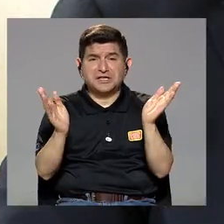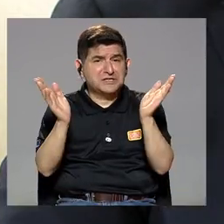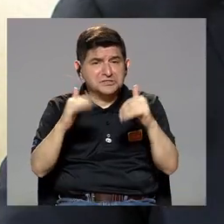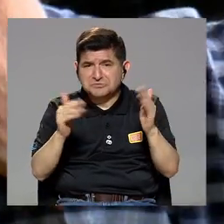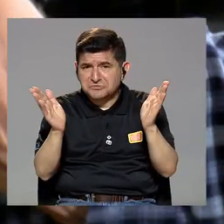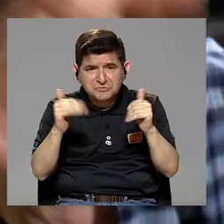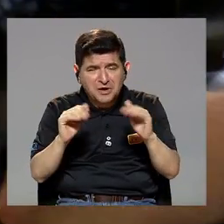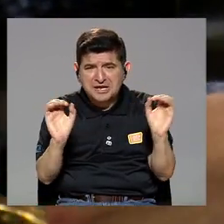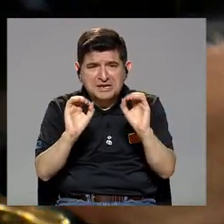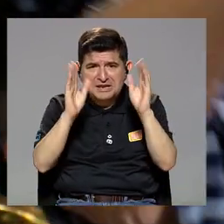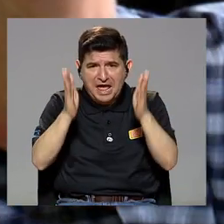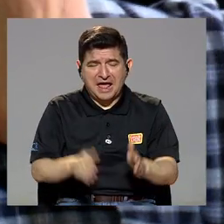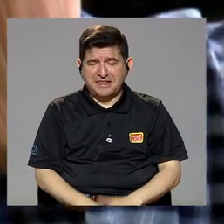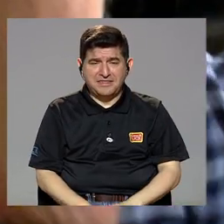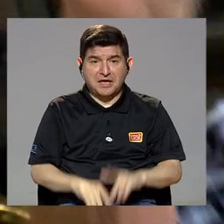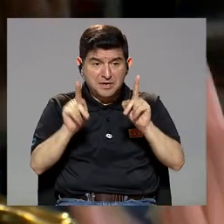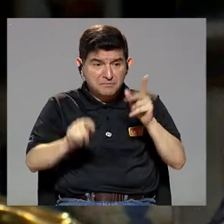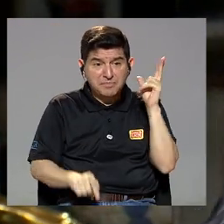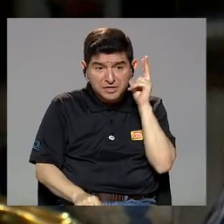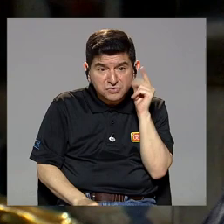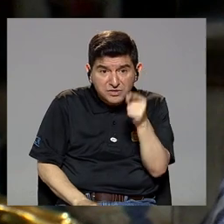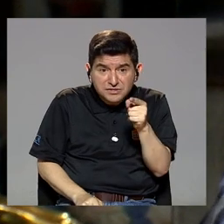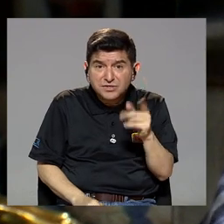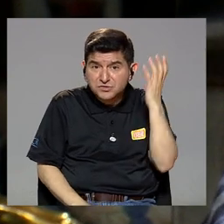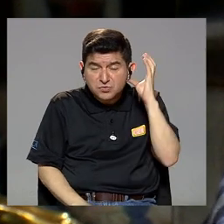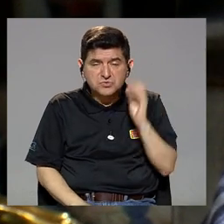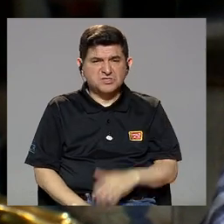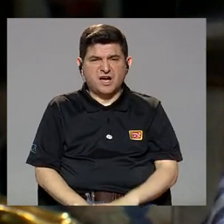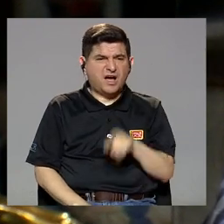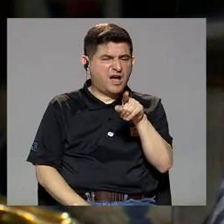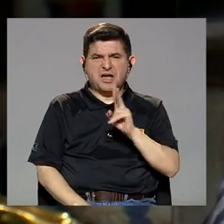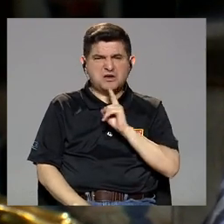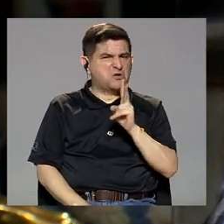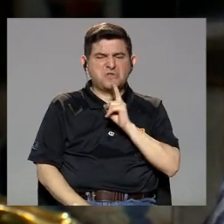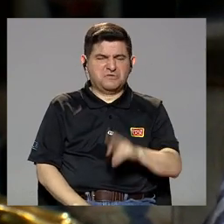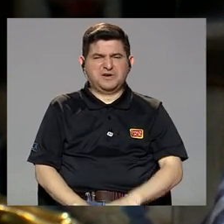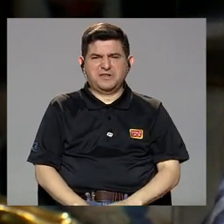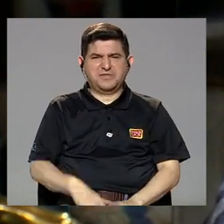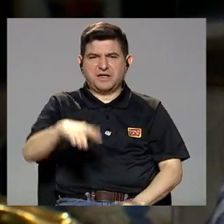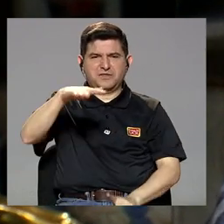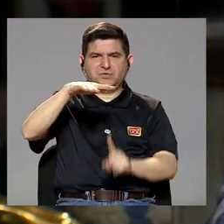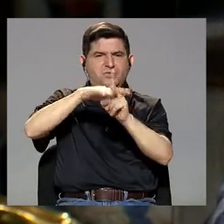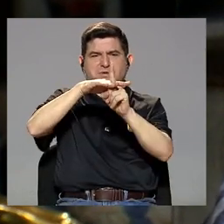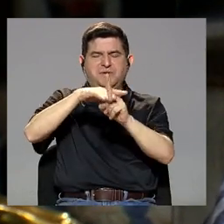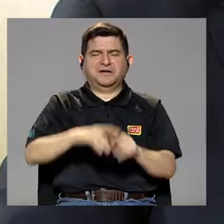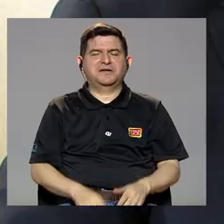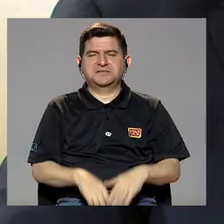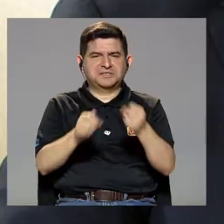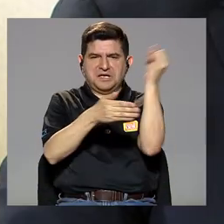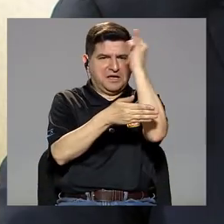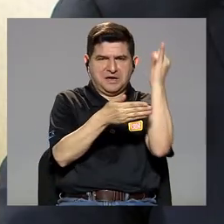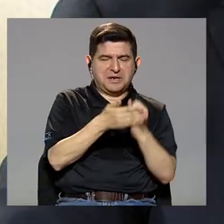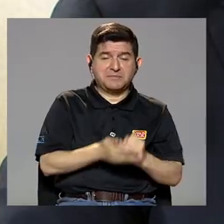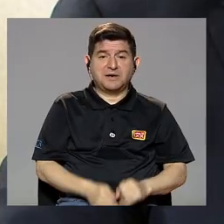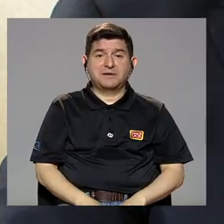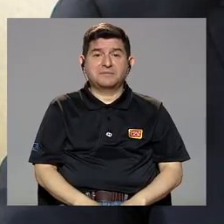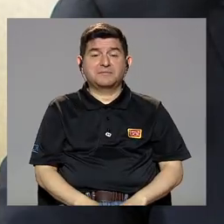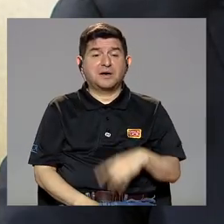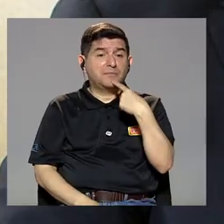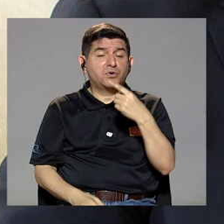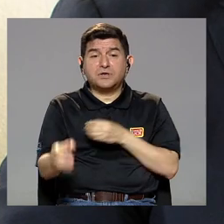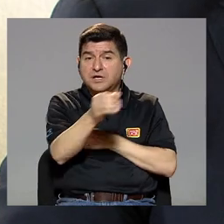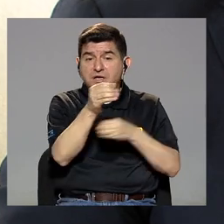todos los colapsos no están en el mapa terrestre porque dice red dice la policía que